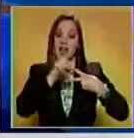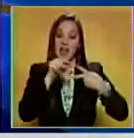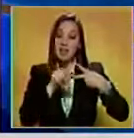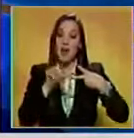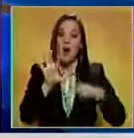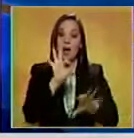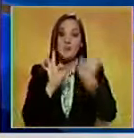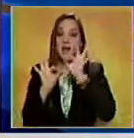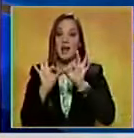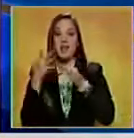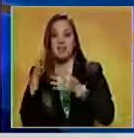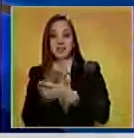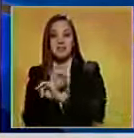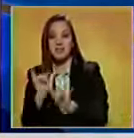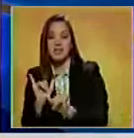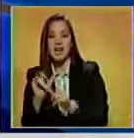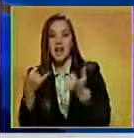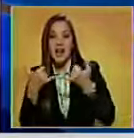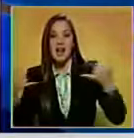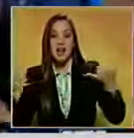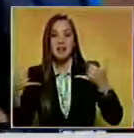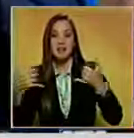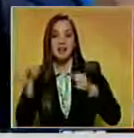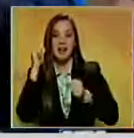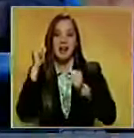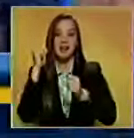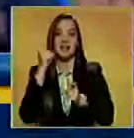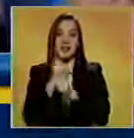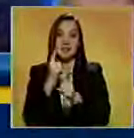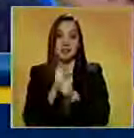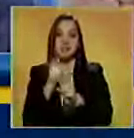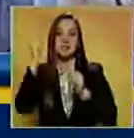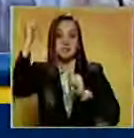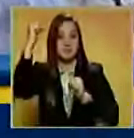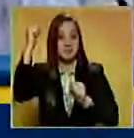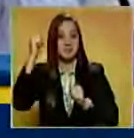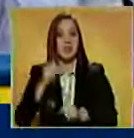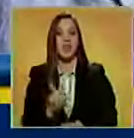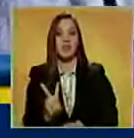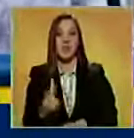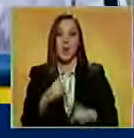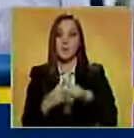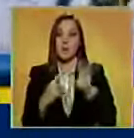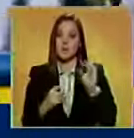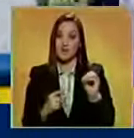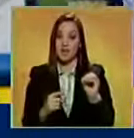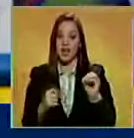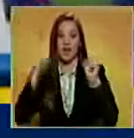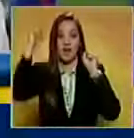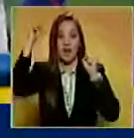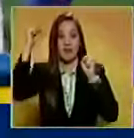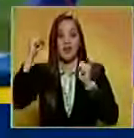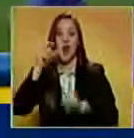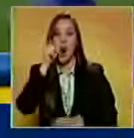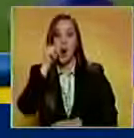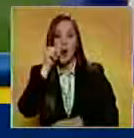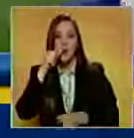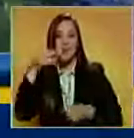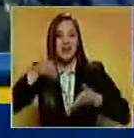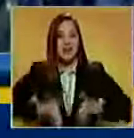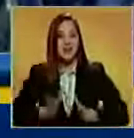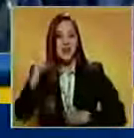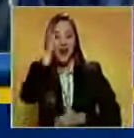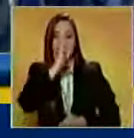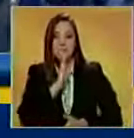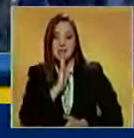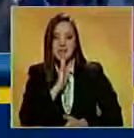las semifinales de la Liga de Campeones. El Barça cumplió y le ganó al Paris Saint-Germain 2-0 en el Camp Nou. Neymar fue el héroe del triunfo con